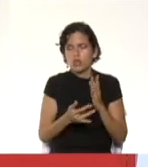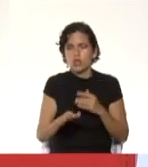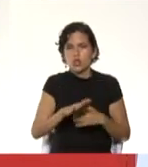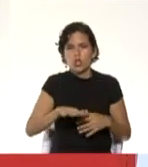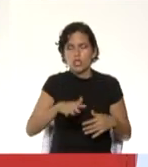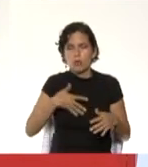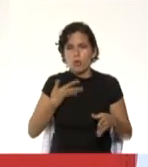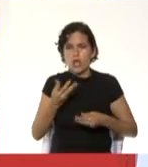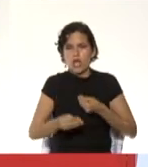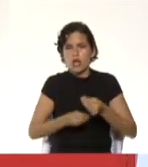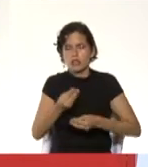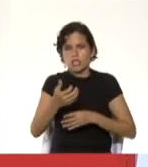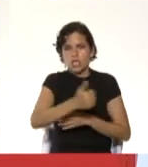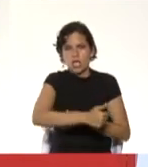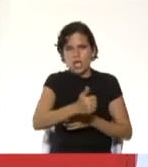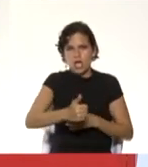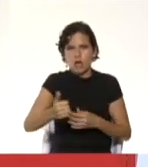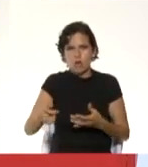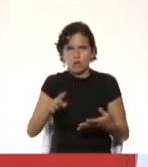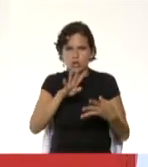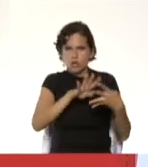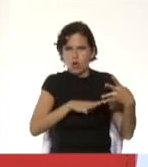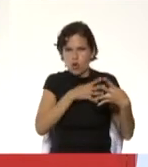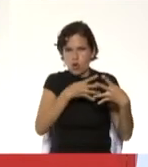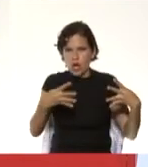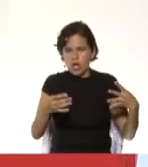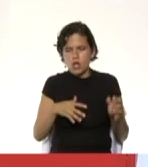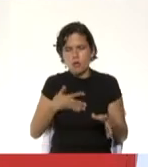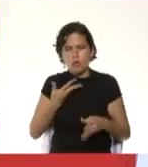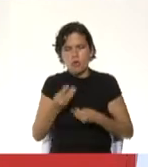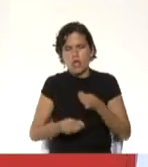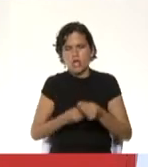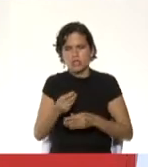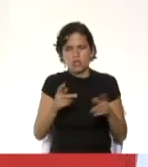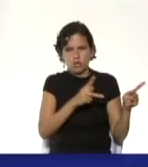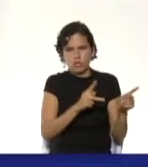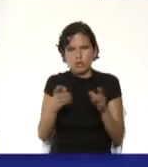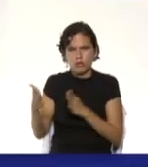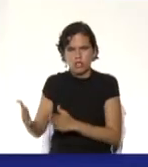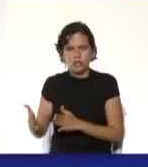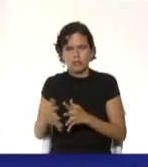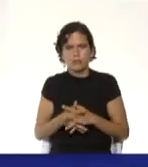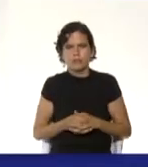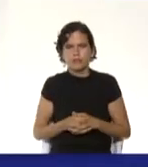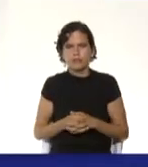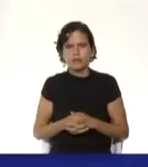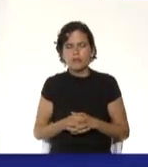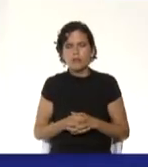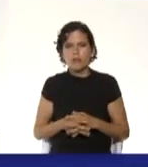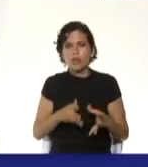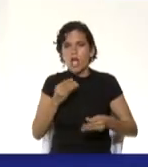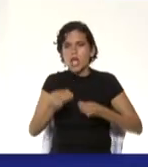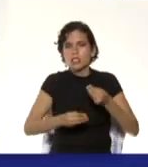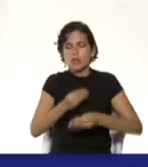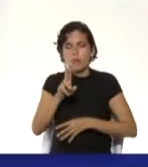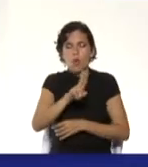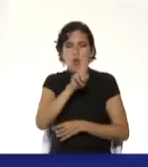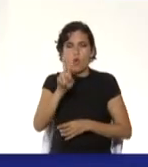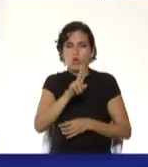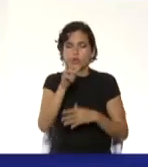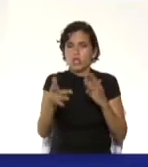pueden elaborar cada uno de esos horarios y pueden realizar su planificación. Si hacemos uso de la